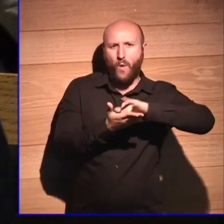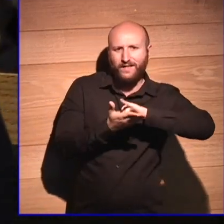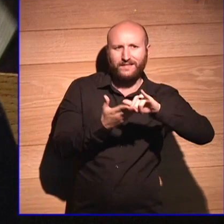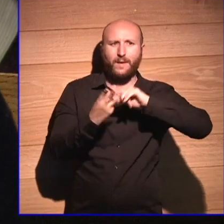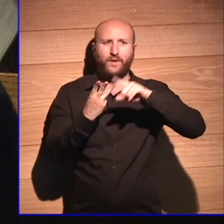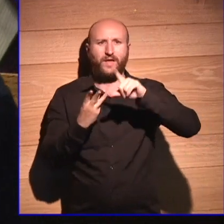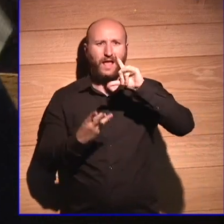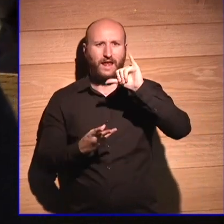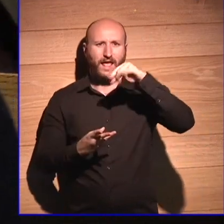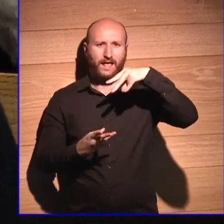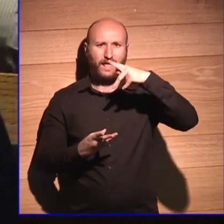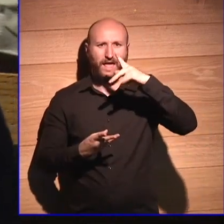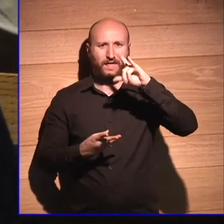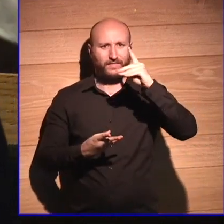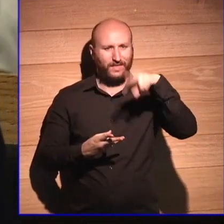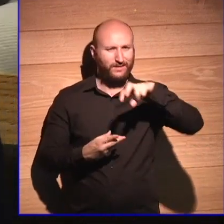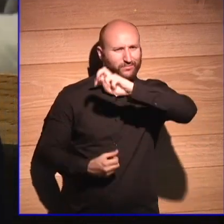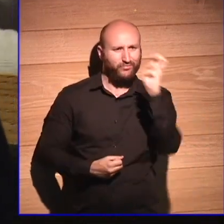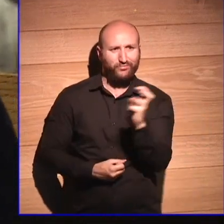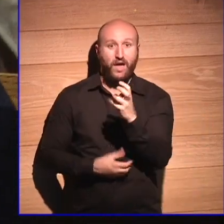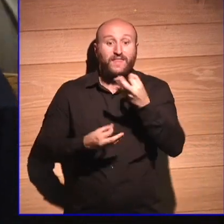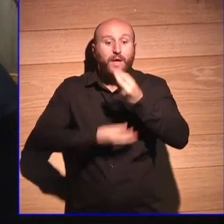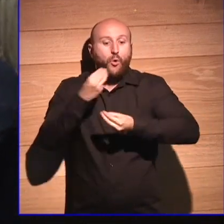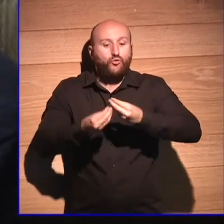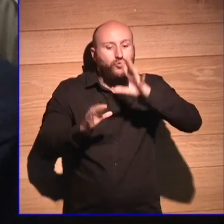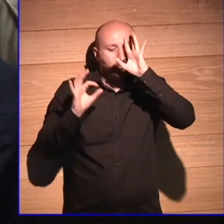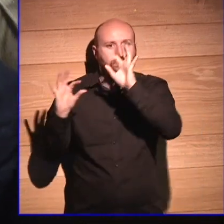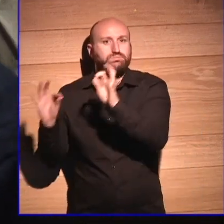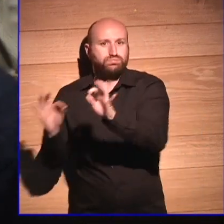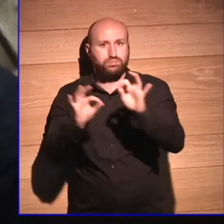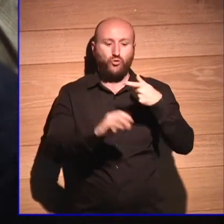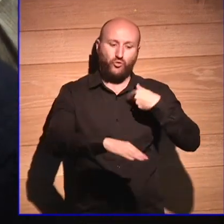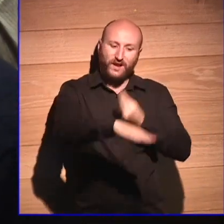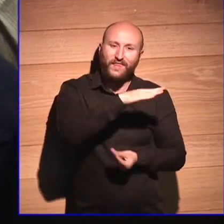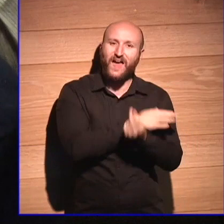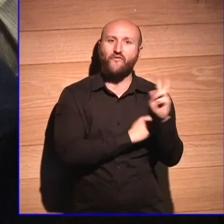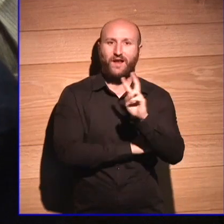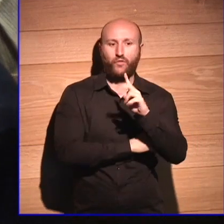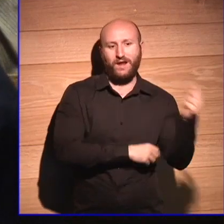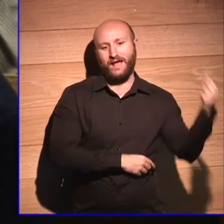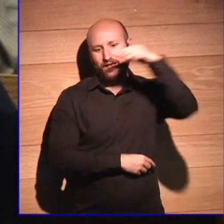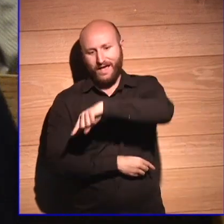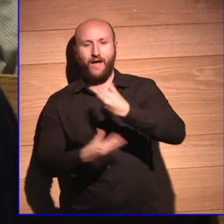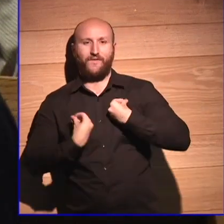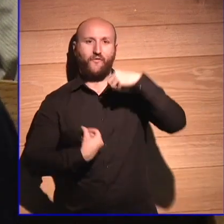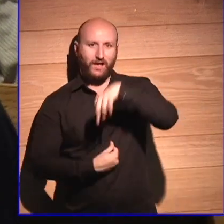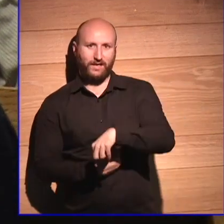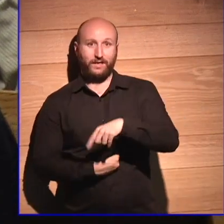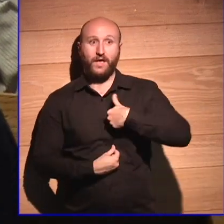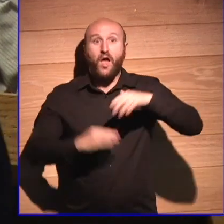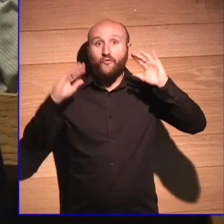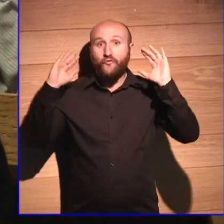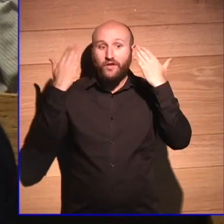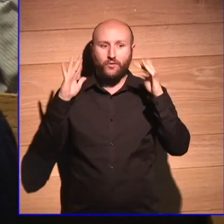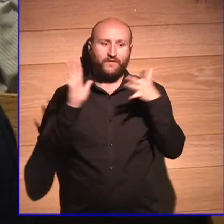LinkedIn, etcétera, y hay que estar consciente del uso. O sea, yo soy venezolano, vivo aquí. Entonces, para mí Facebook es una herramienta de